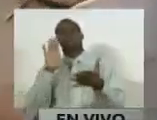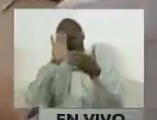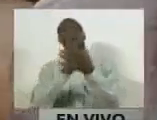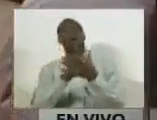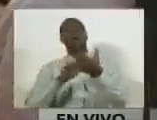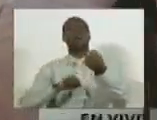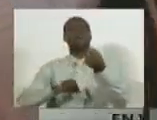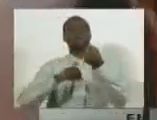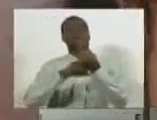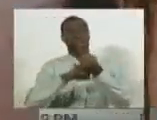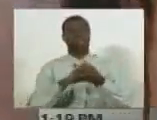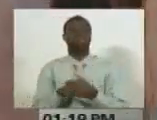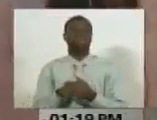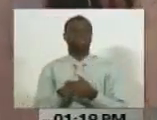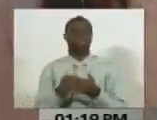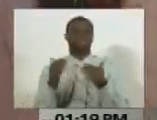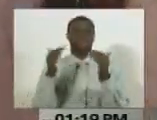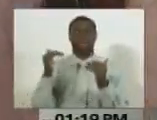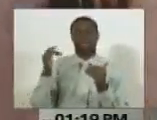También saluda